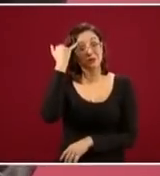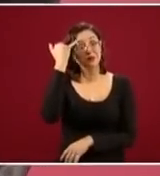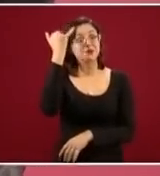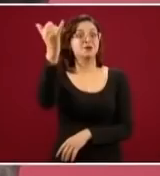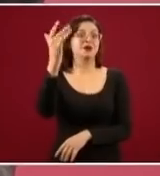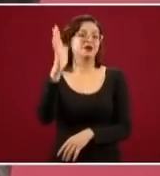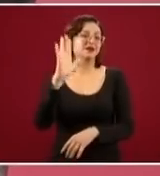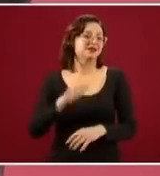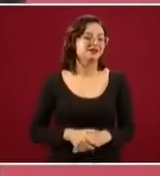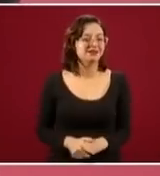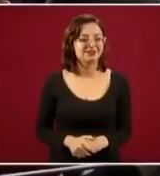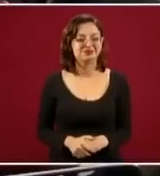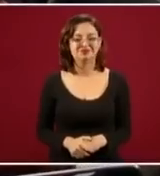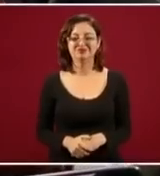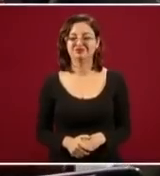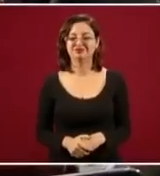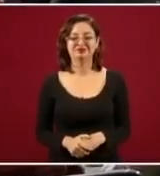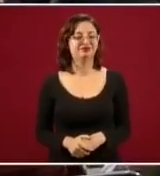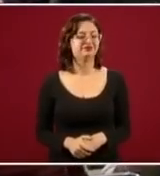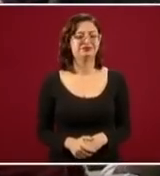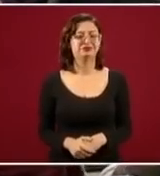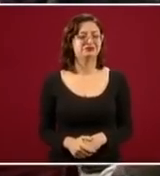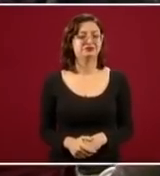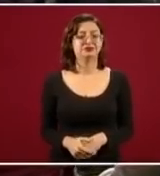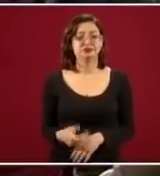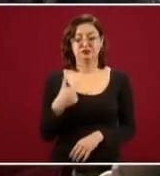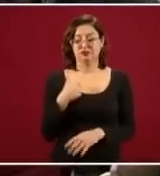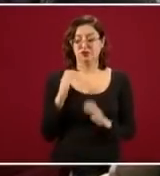Entonces, pero no es un asunto de imagen,